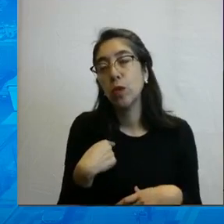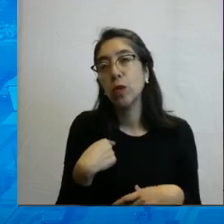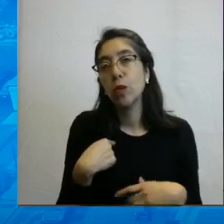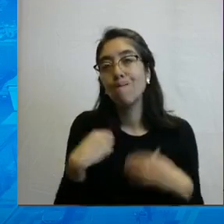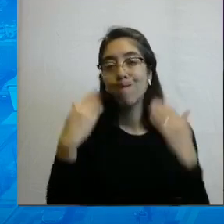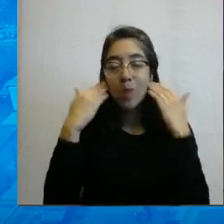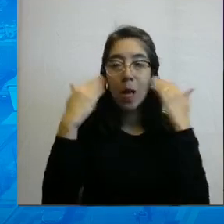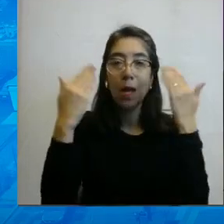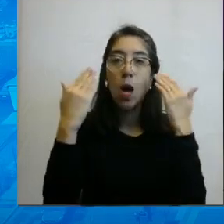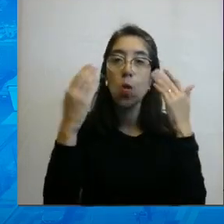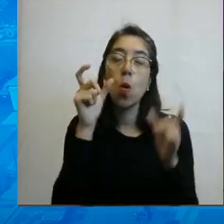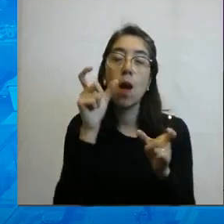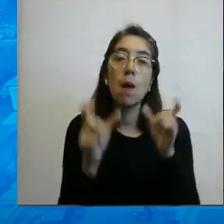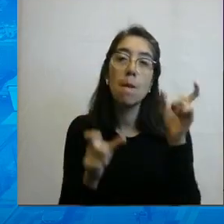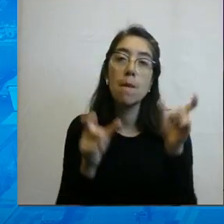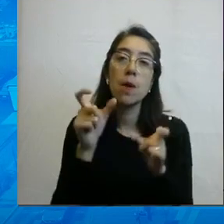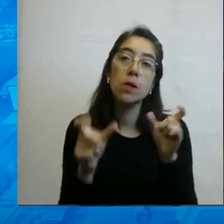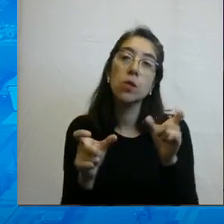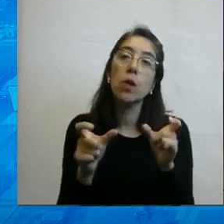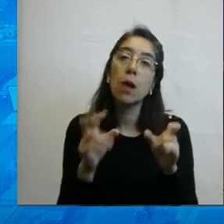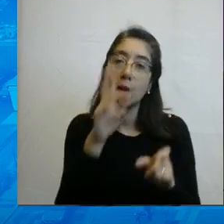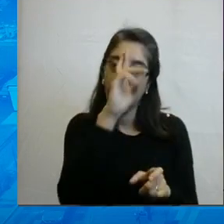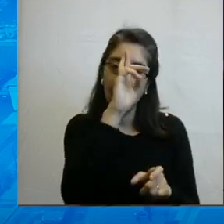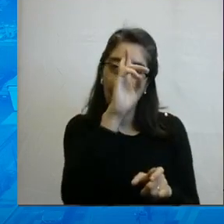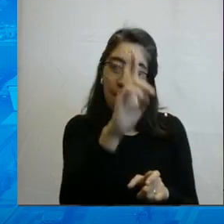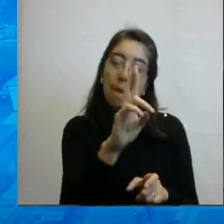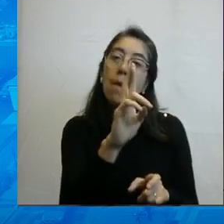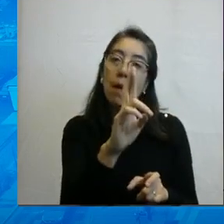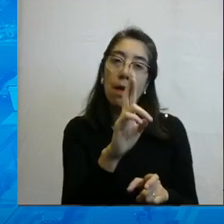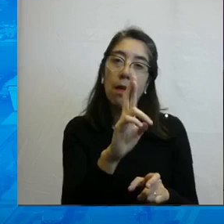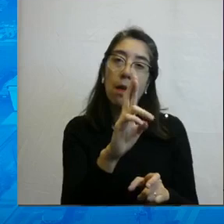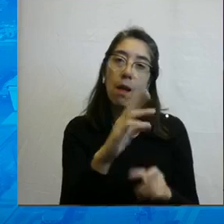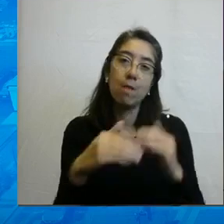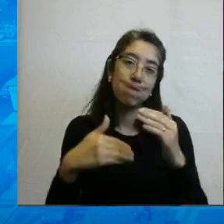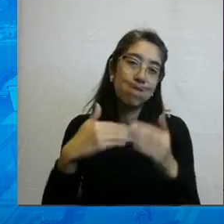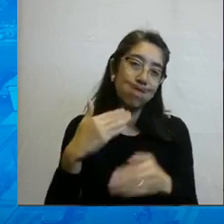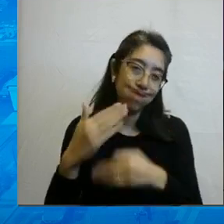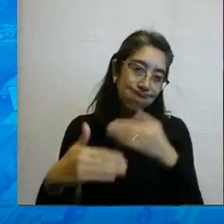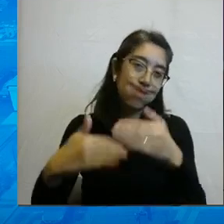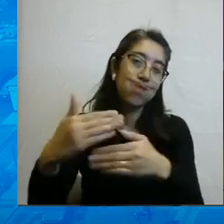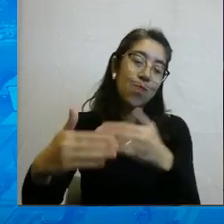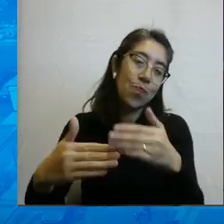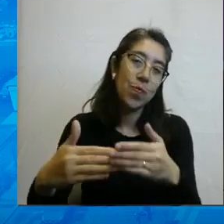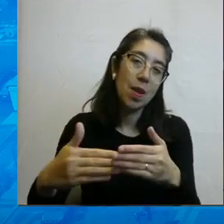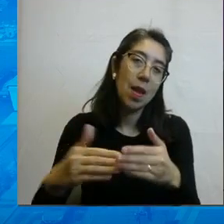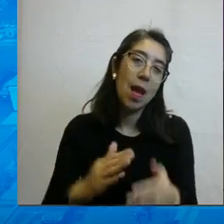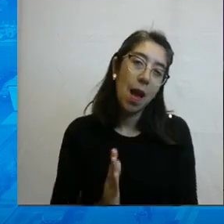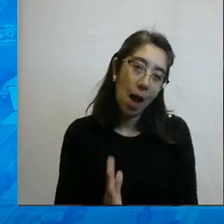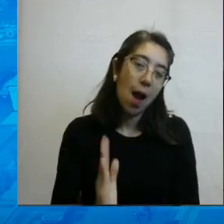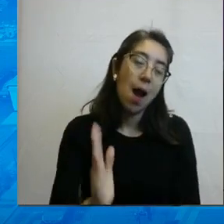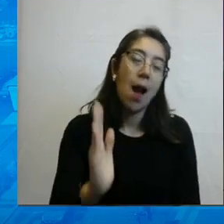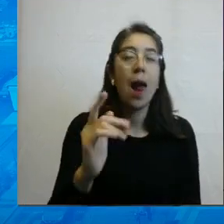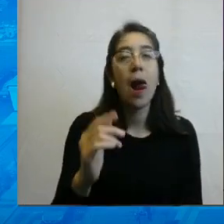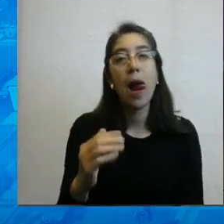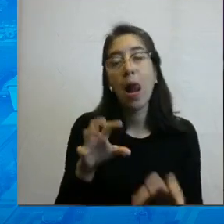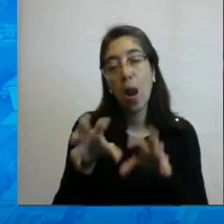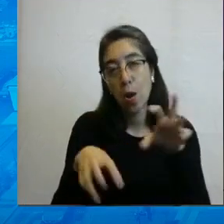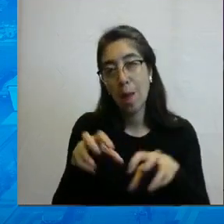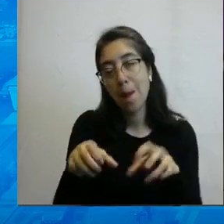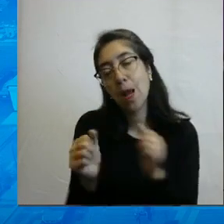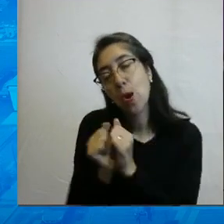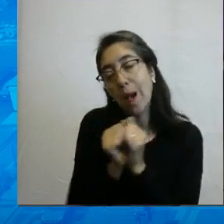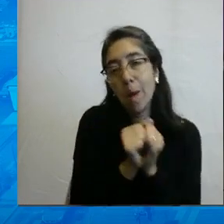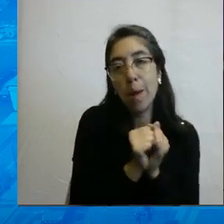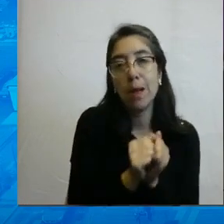y a mantener este respeto que deberá ser permanente con respecto a los animales que nos acompañan.